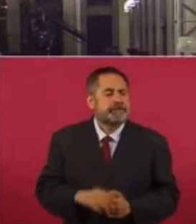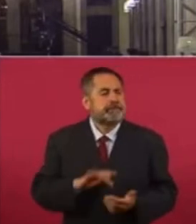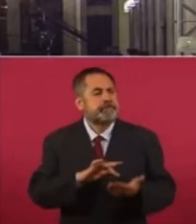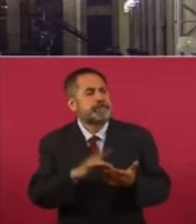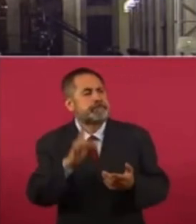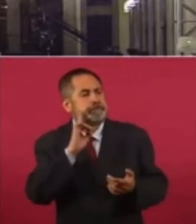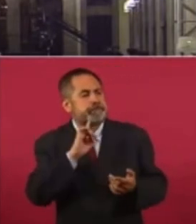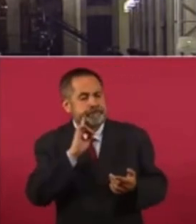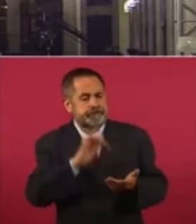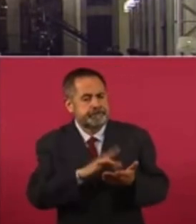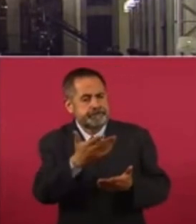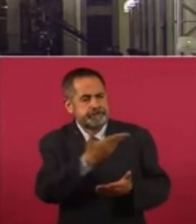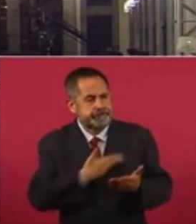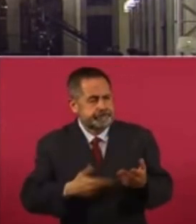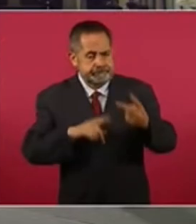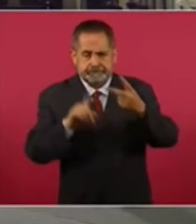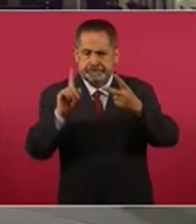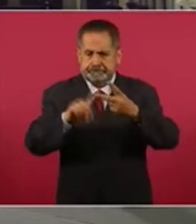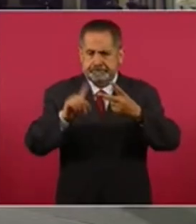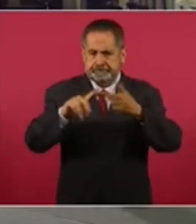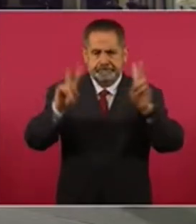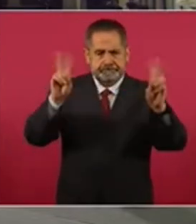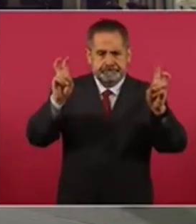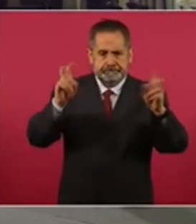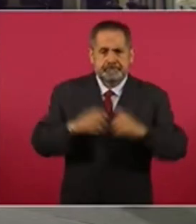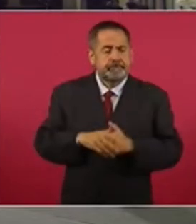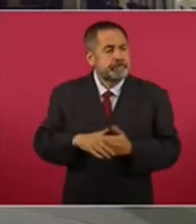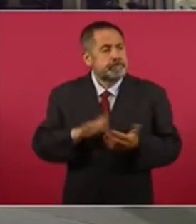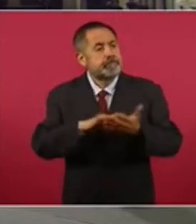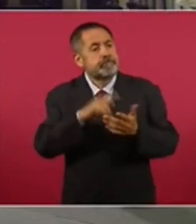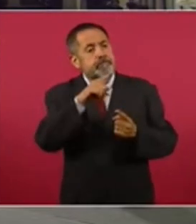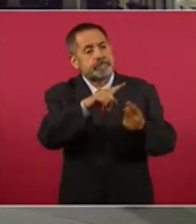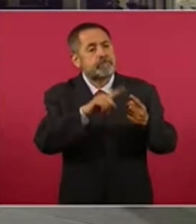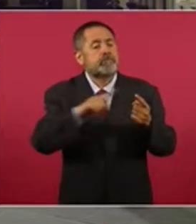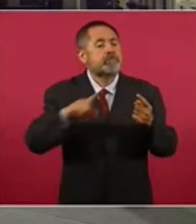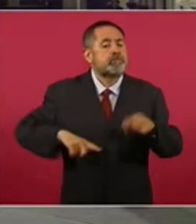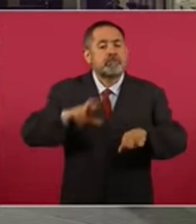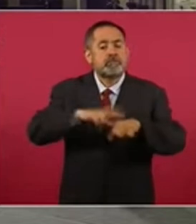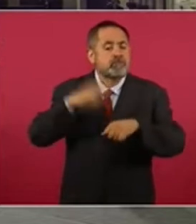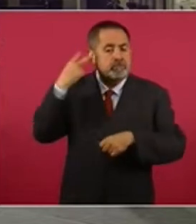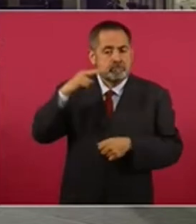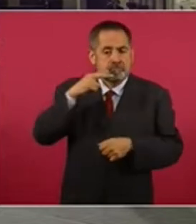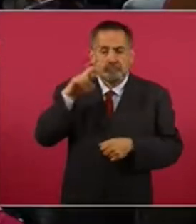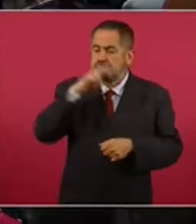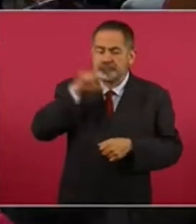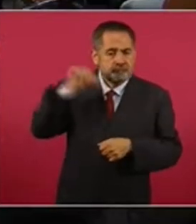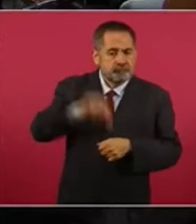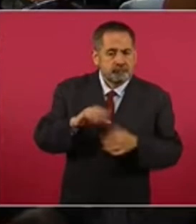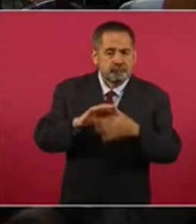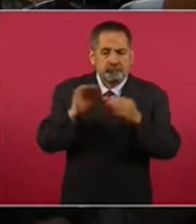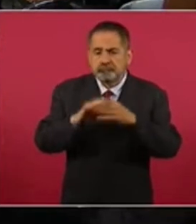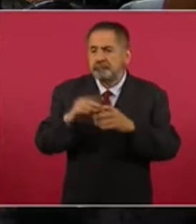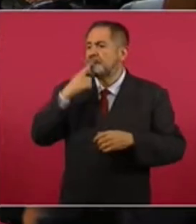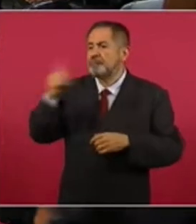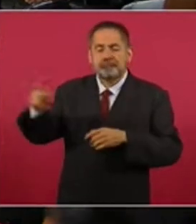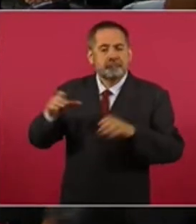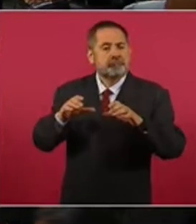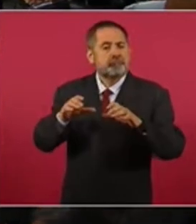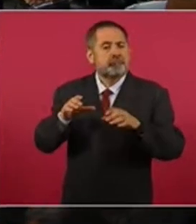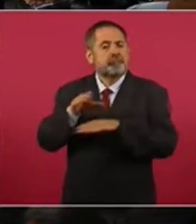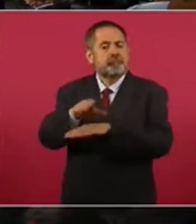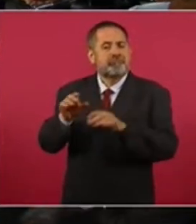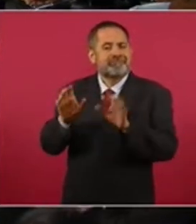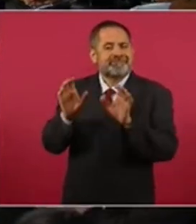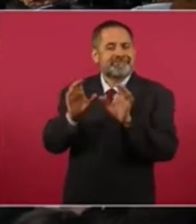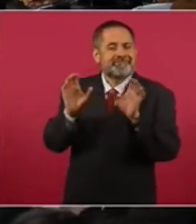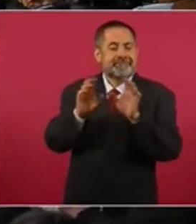Señor presidente, es que gracias a usted y al gobernador de Veracruz por su pronta respuesta en relación a la denuncia de las cédulas de maestrías